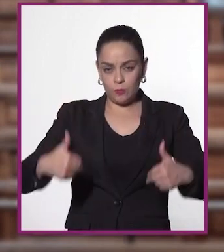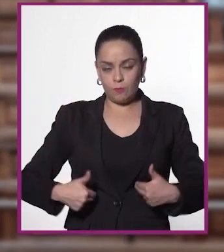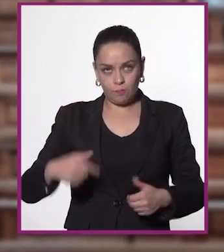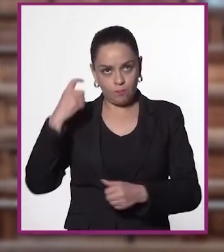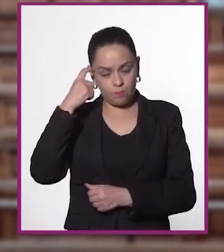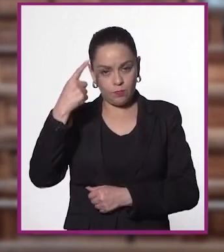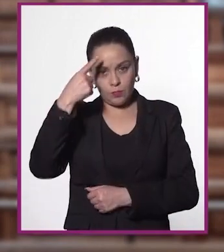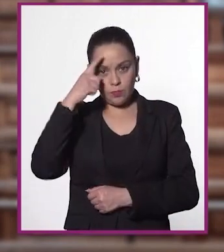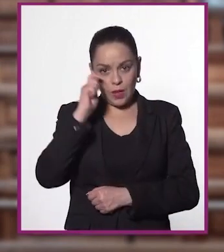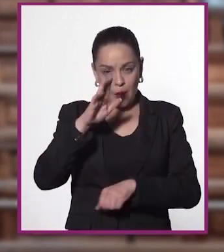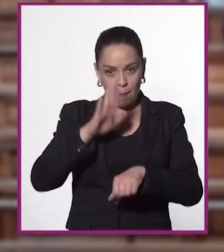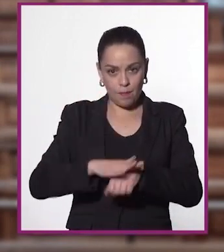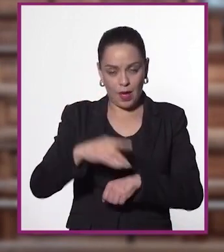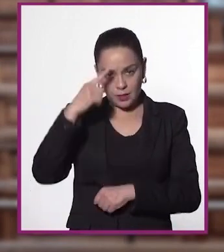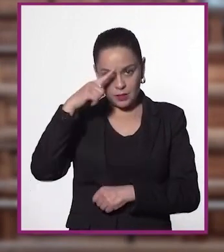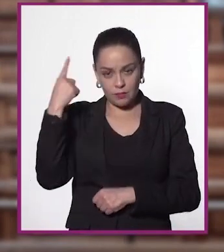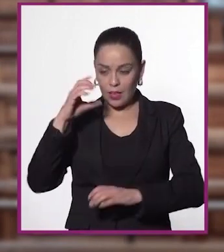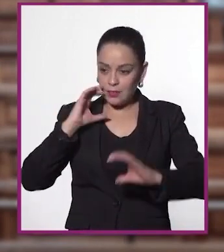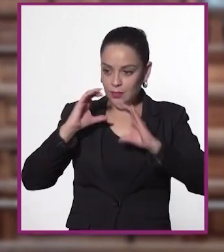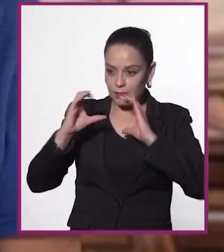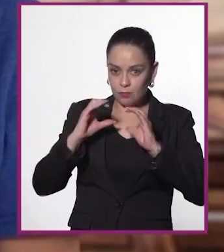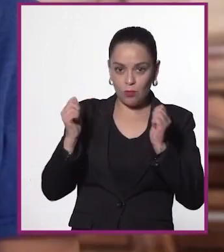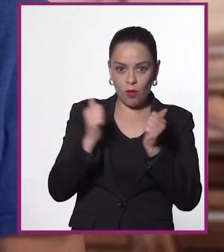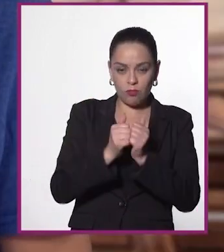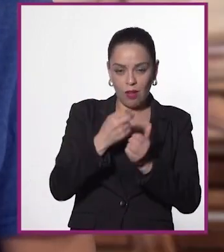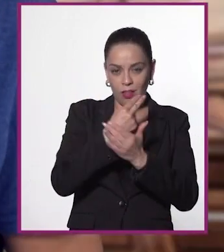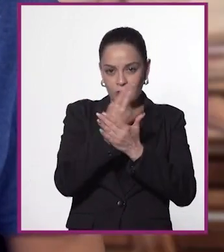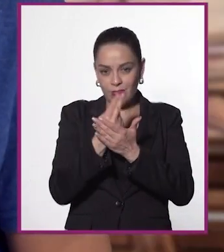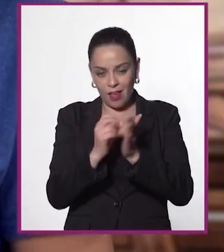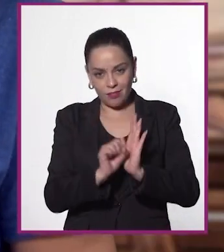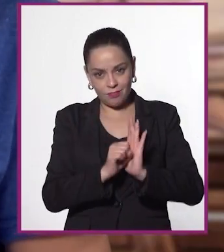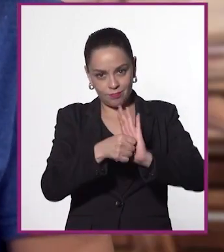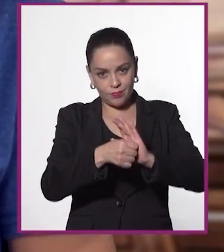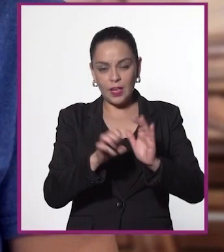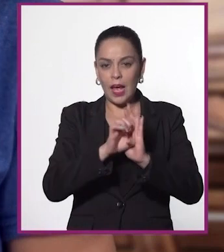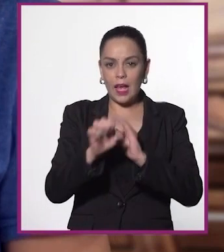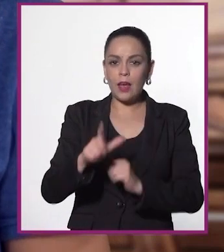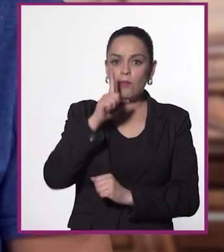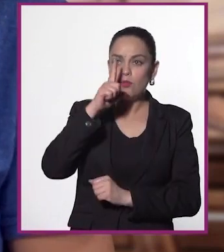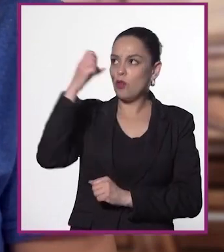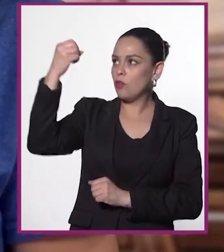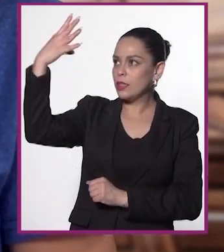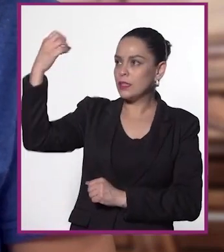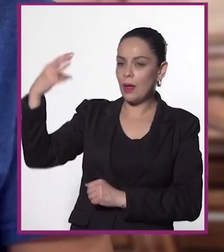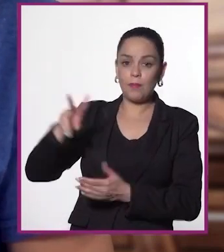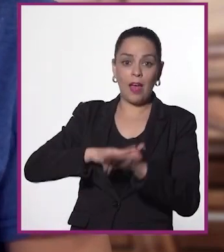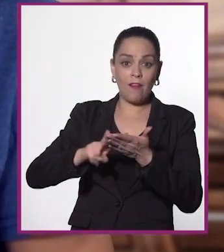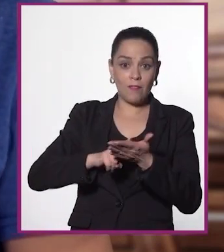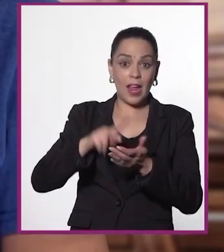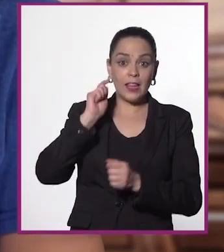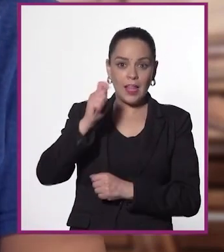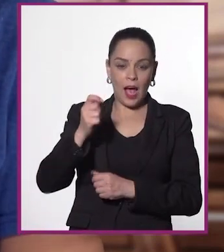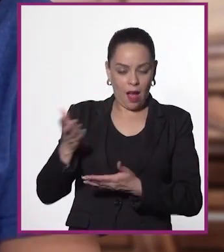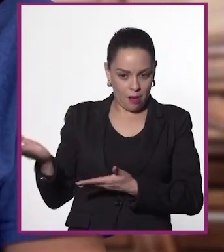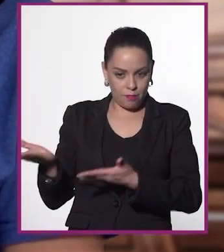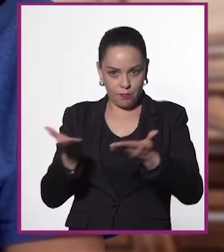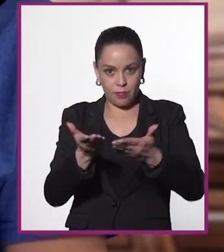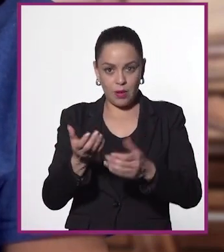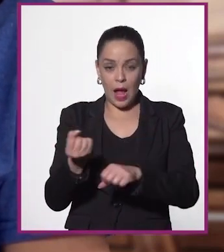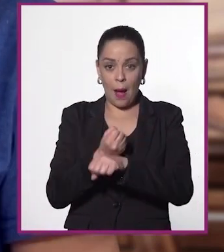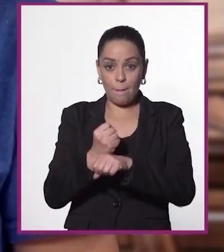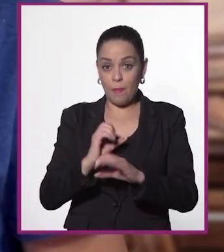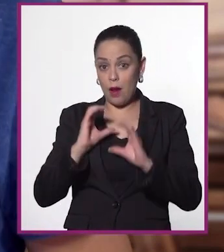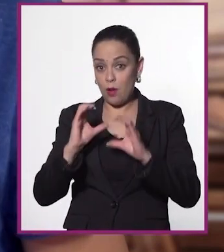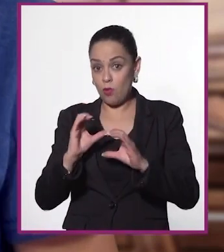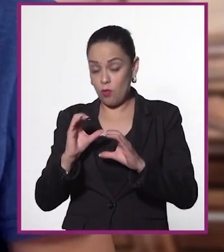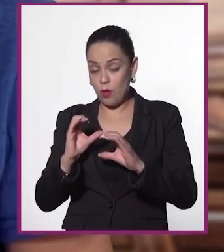para facilitar la comunicación. Como las luces del semáforo, que el verde siga, el amarillo es de precaución y